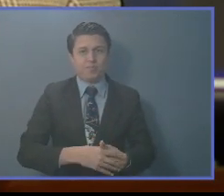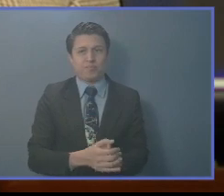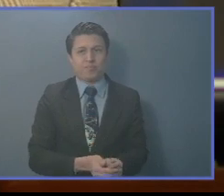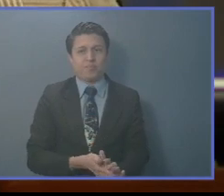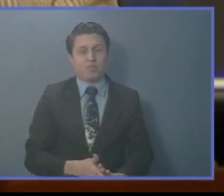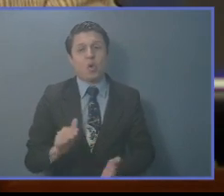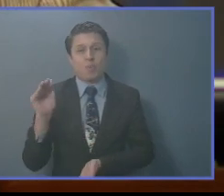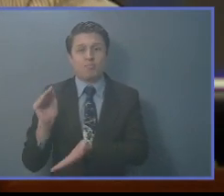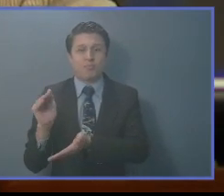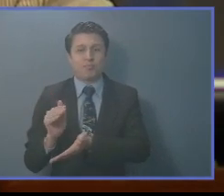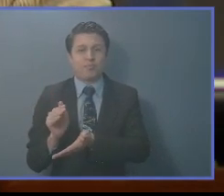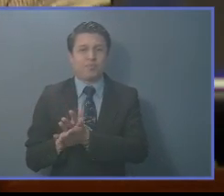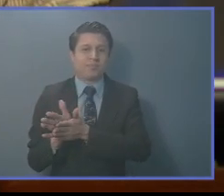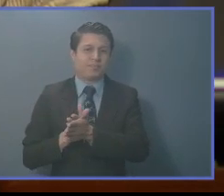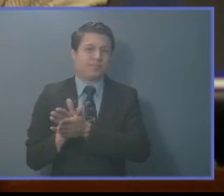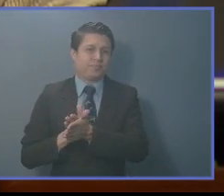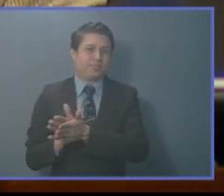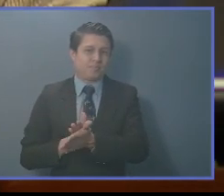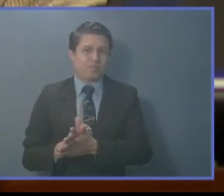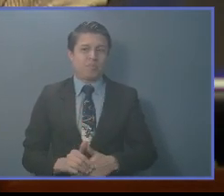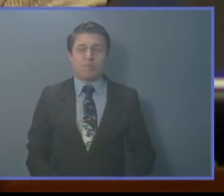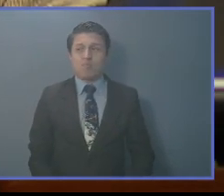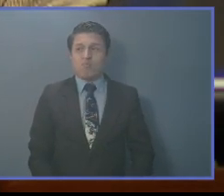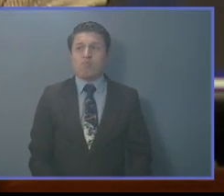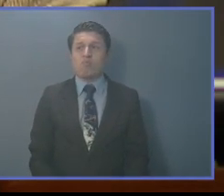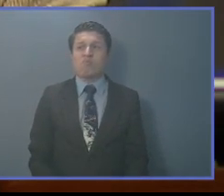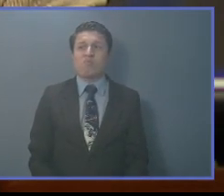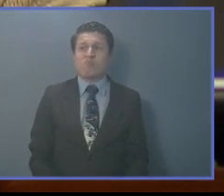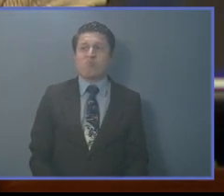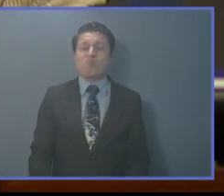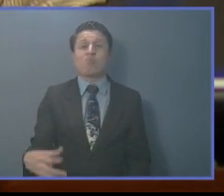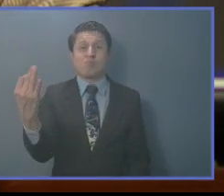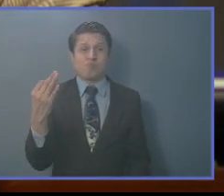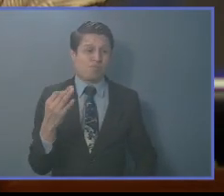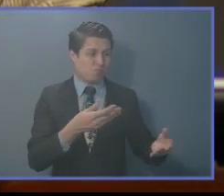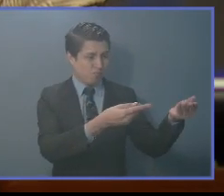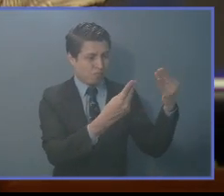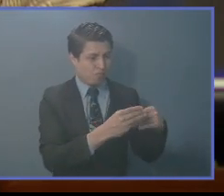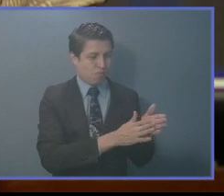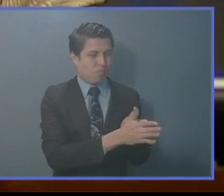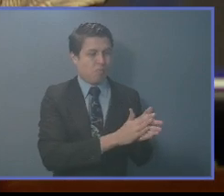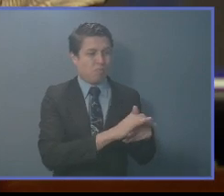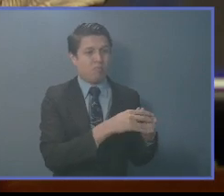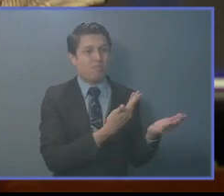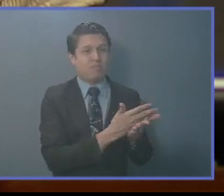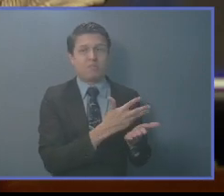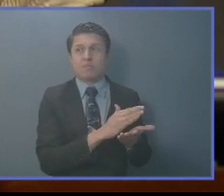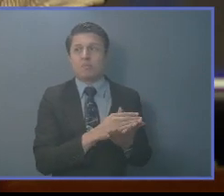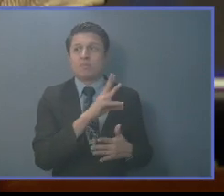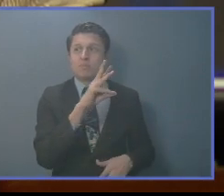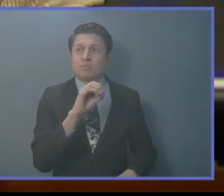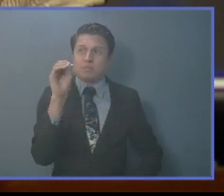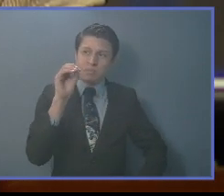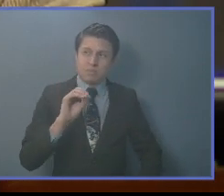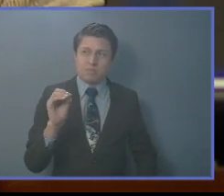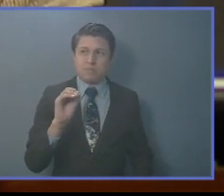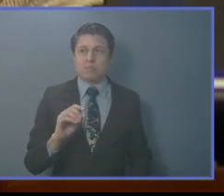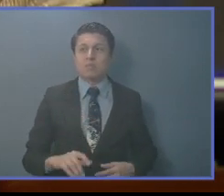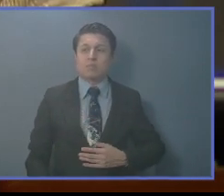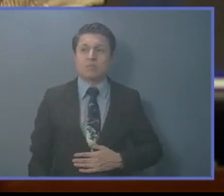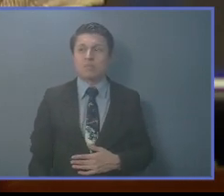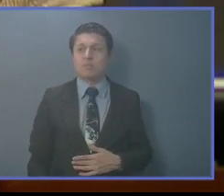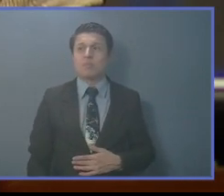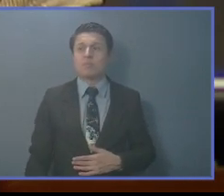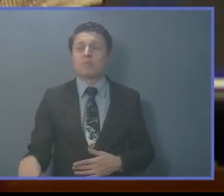hay disponibilidad inmediata de agua y jabón, proveer toallas de mano que contengan al menos el 60% de alcohol.